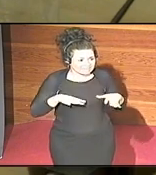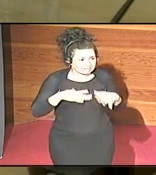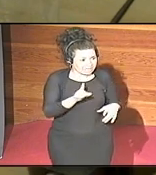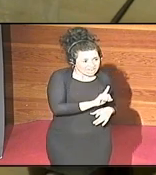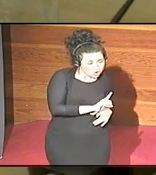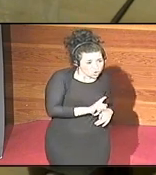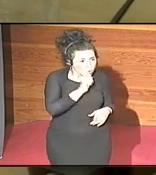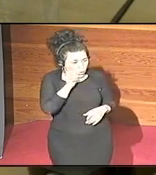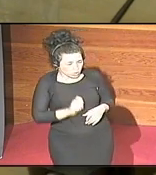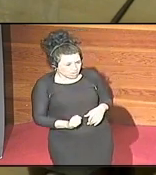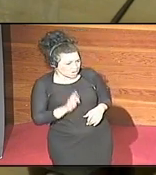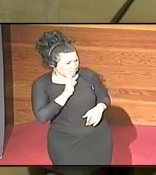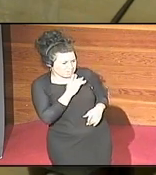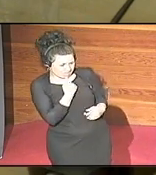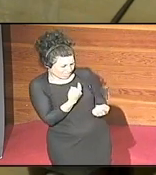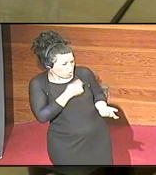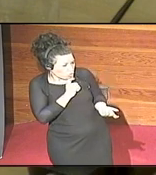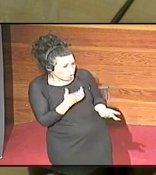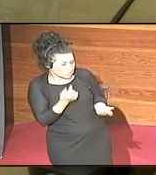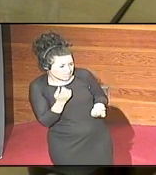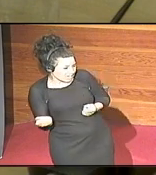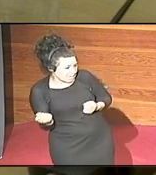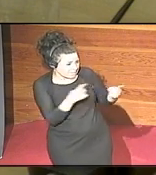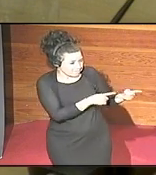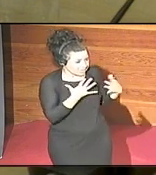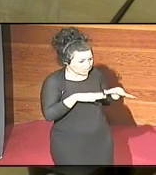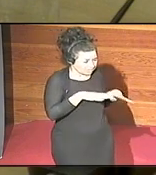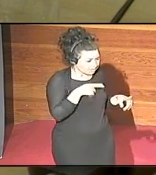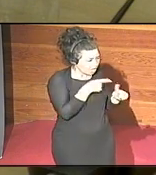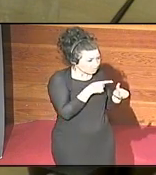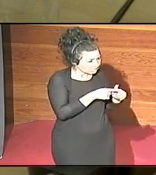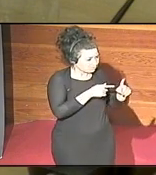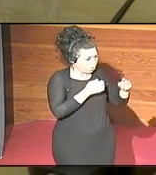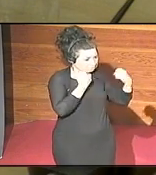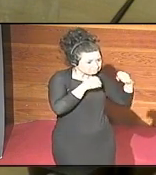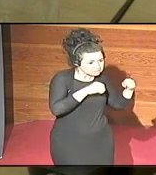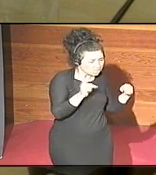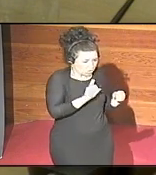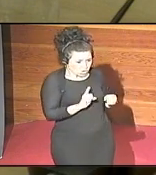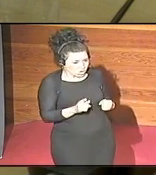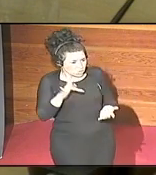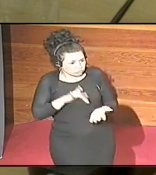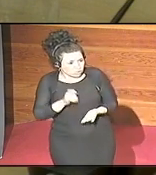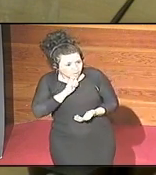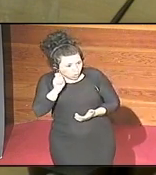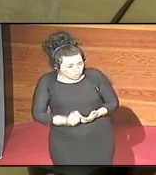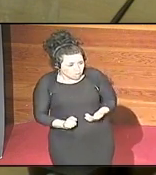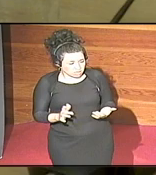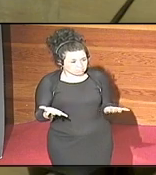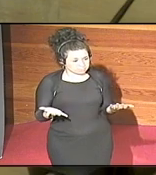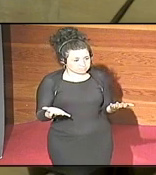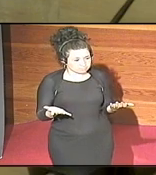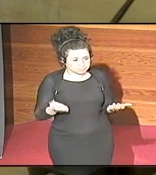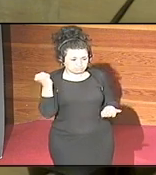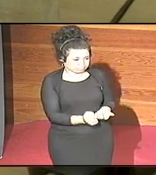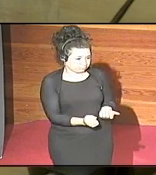madre dice: ¿pero cómo? ¿Pero qué dices? Pero si os han enviado a Crimea para... Que no, mamá, que estoy en Ucrania. Y lo